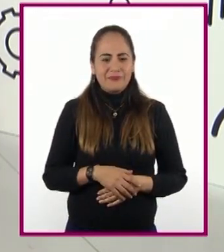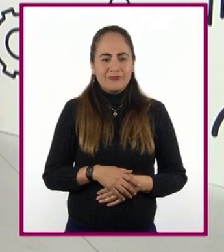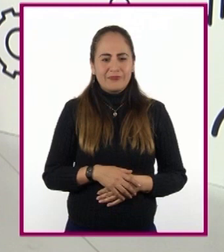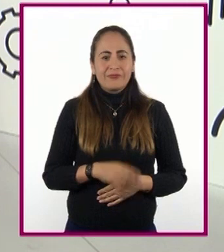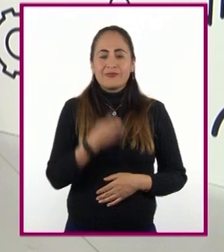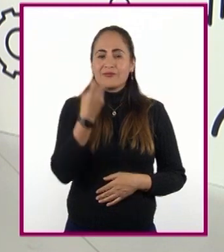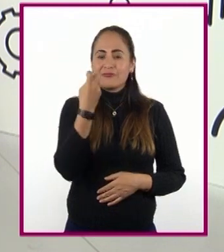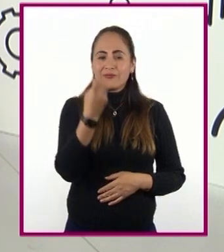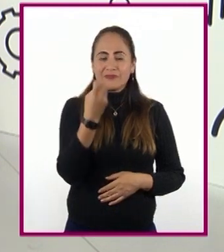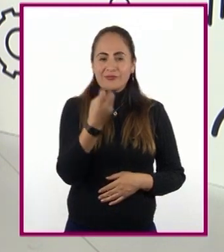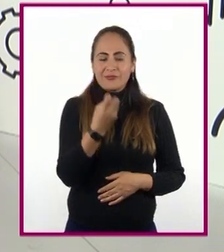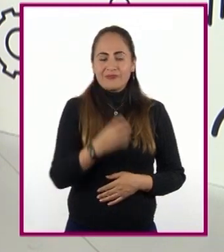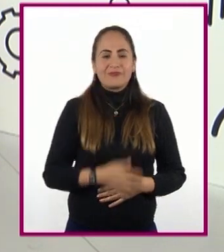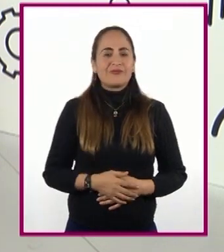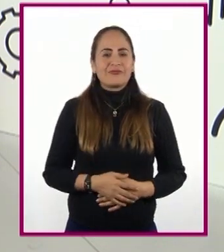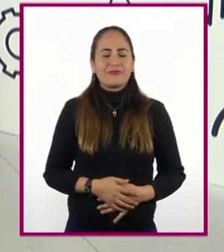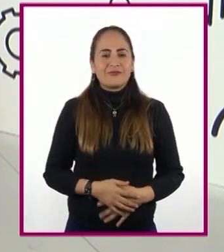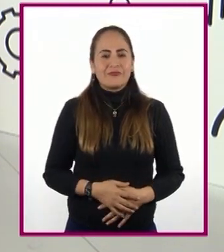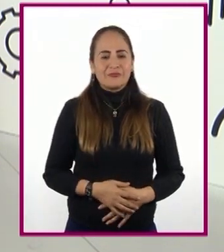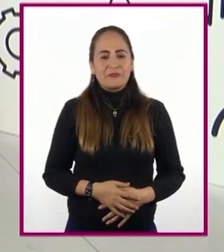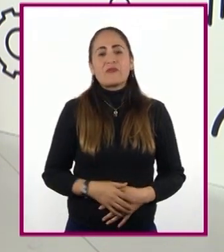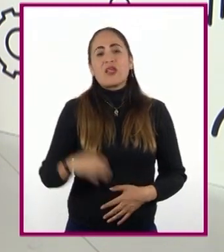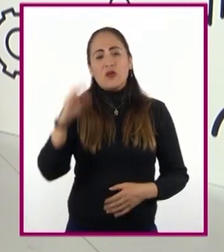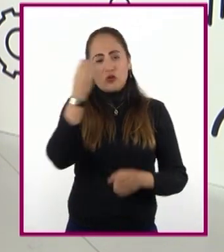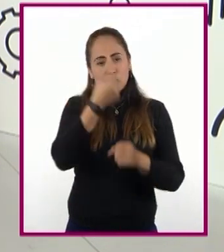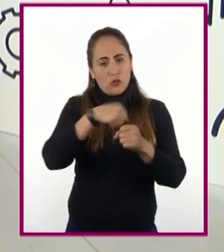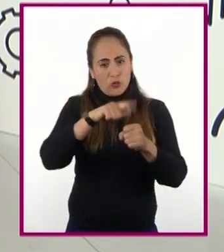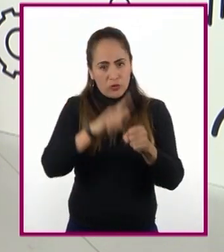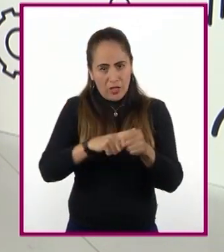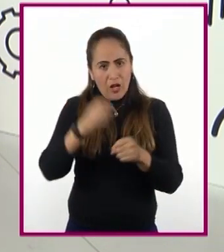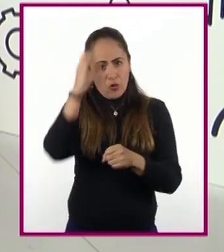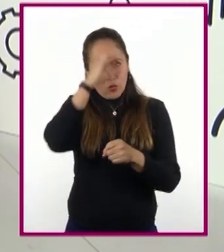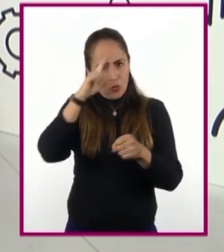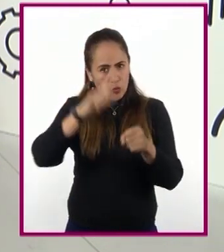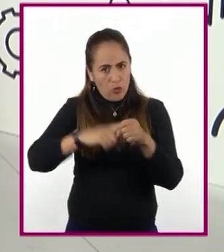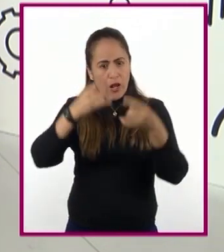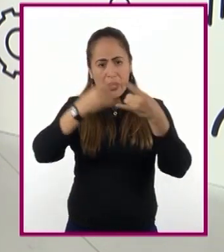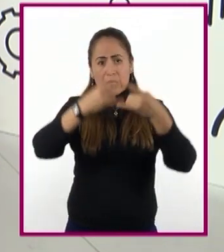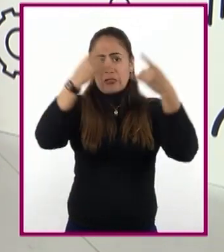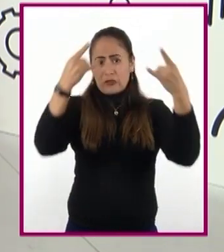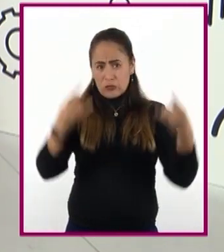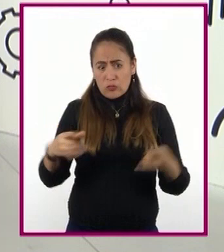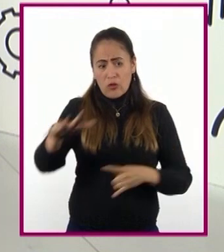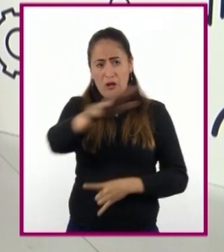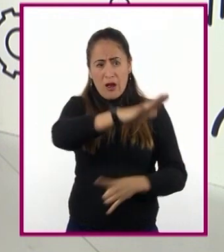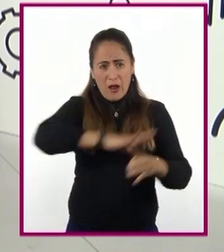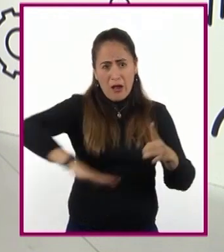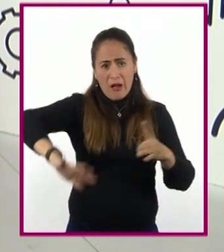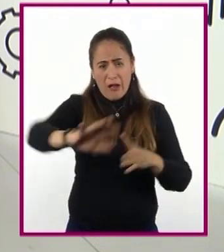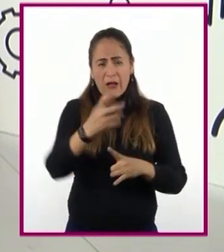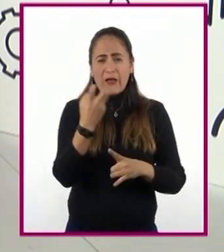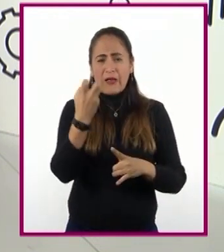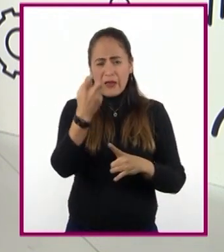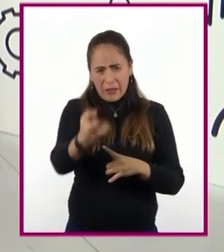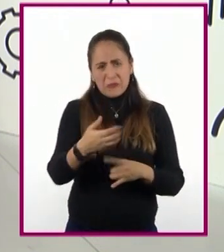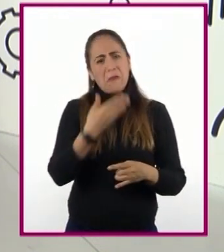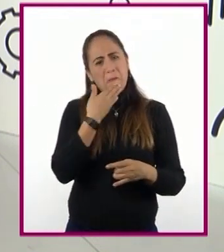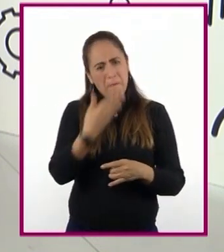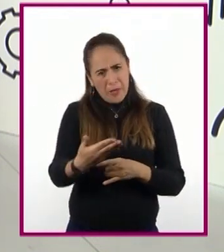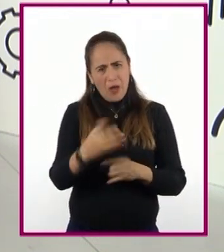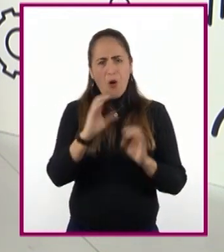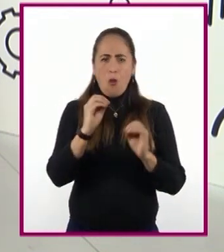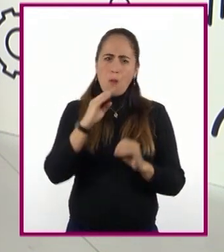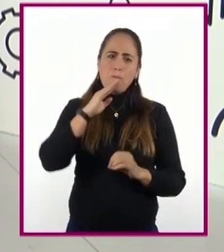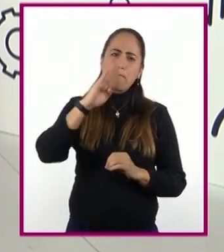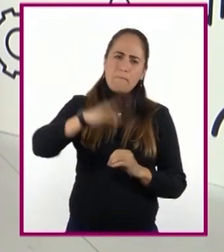Así es, el contexto social, cultural y por lo tanto el histórico ha influido en los cambios técnicos e innovaciones